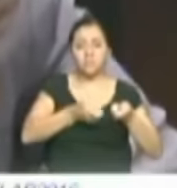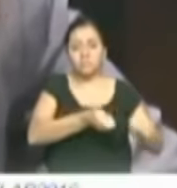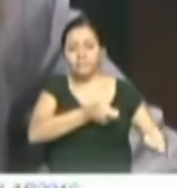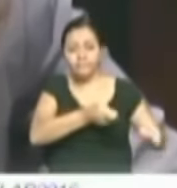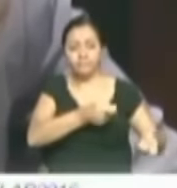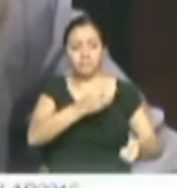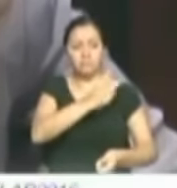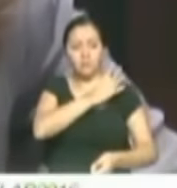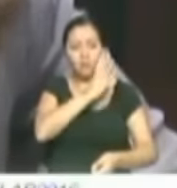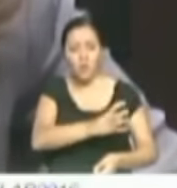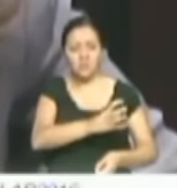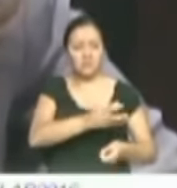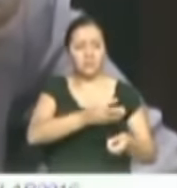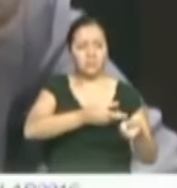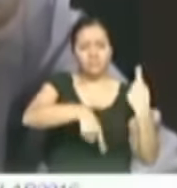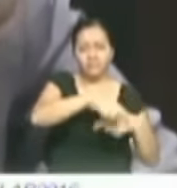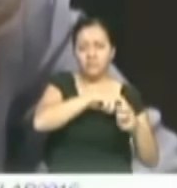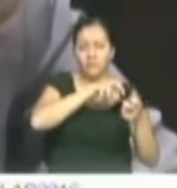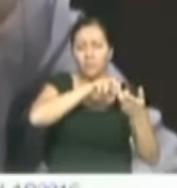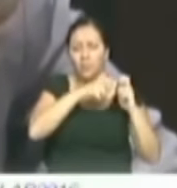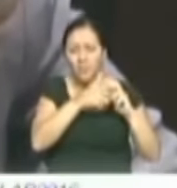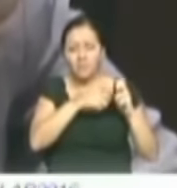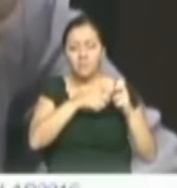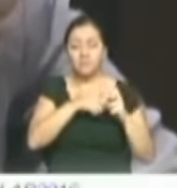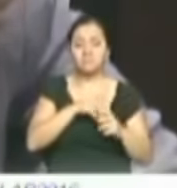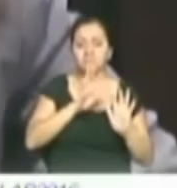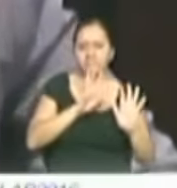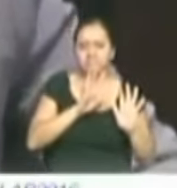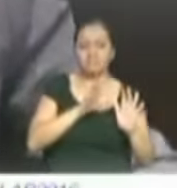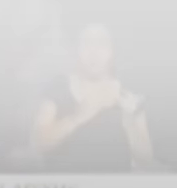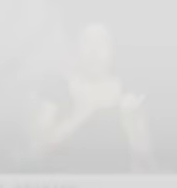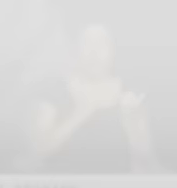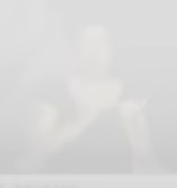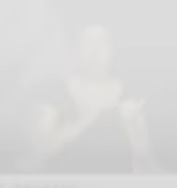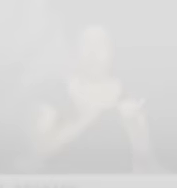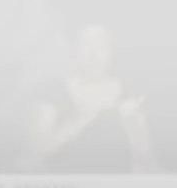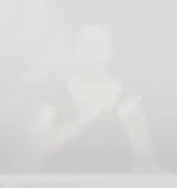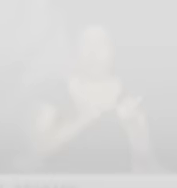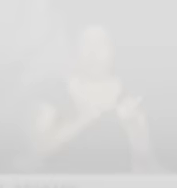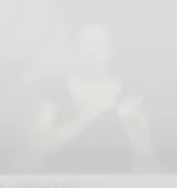querer retornar nuevamente a la región.